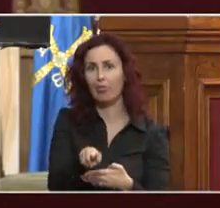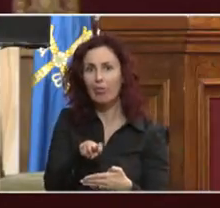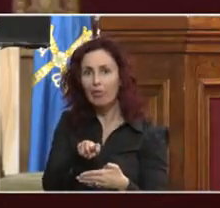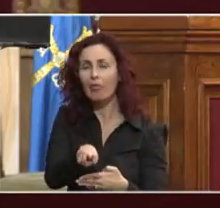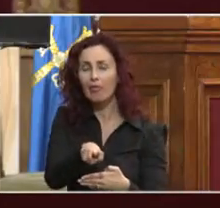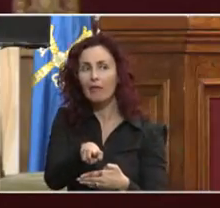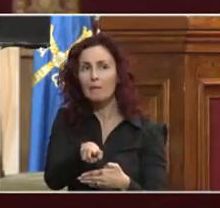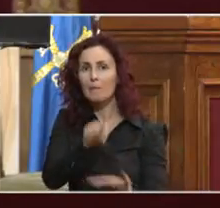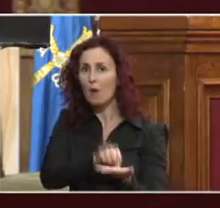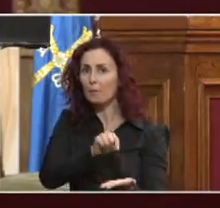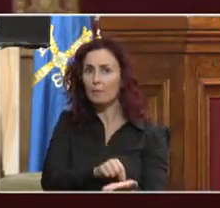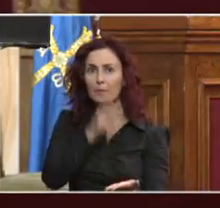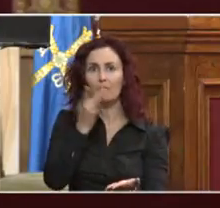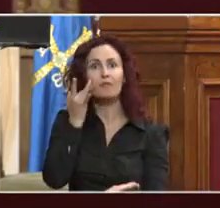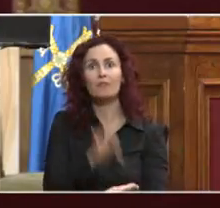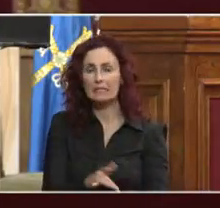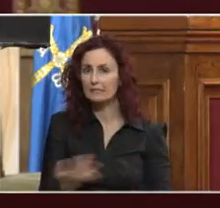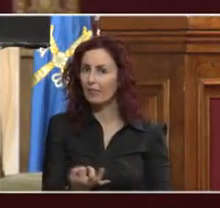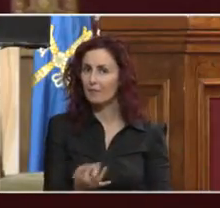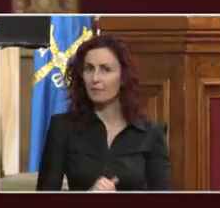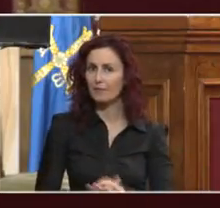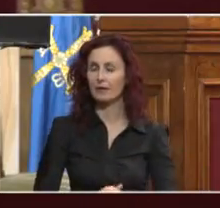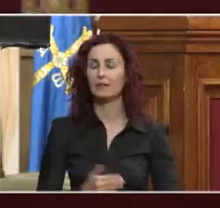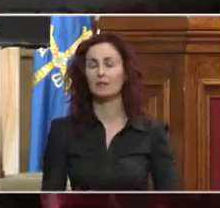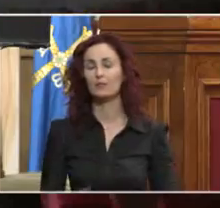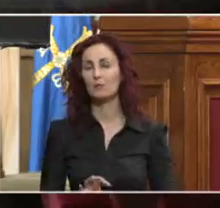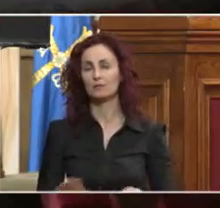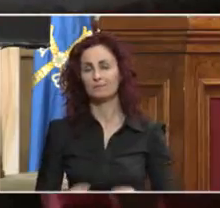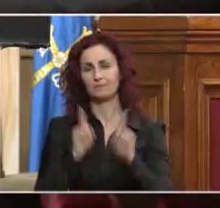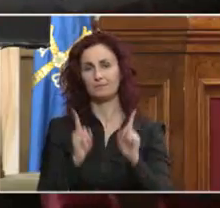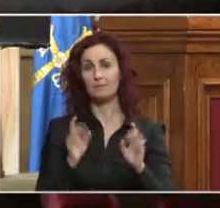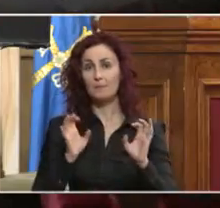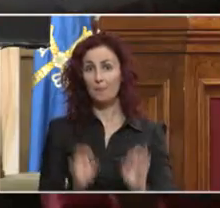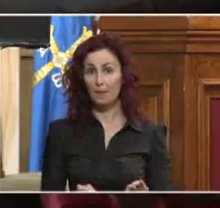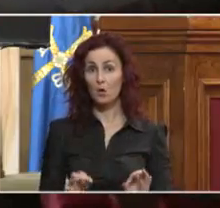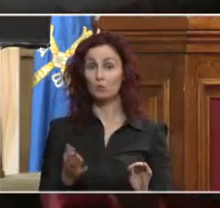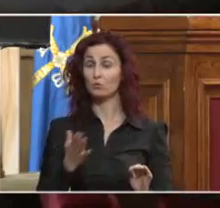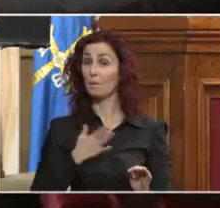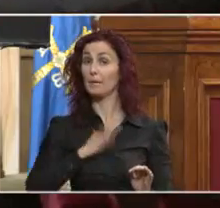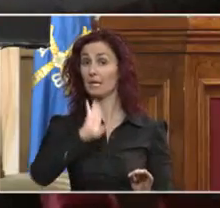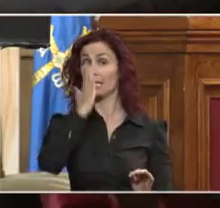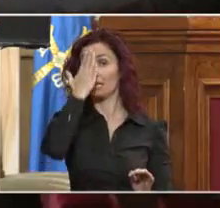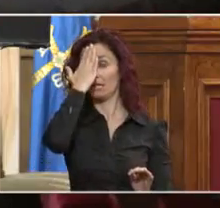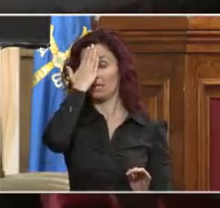al momento. En 50 años ha cambiado muchísimo. De todas maneras, el cuerpo principal